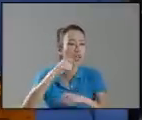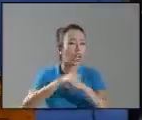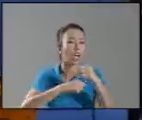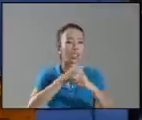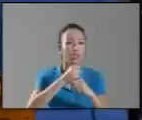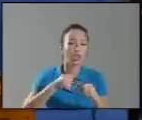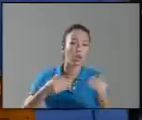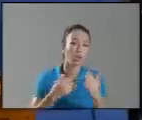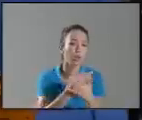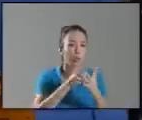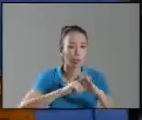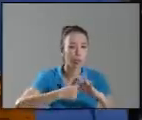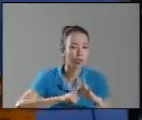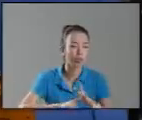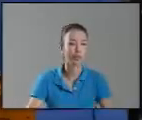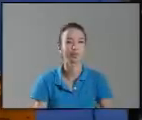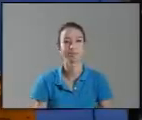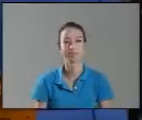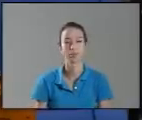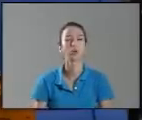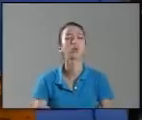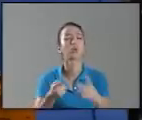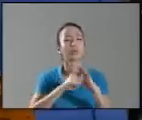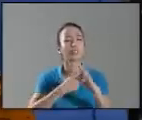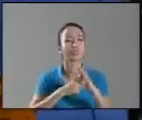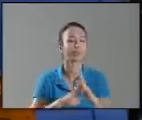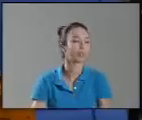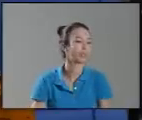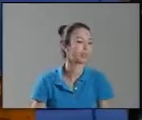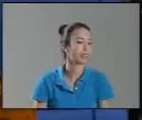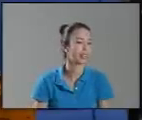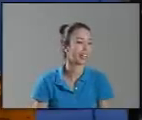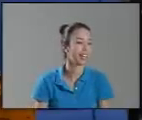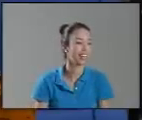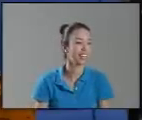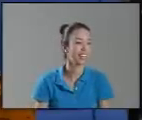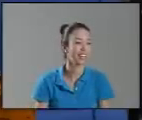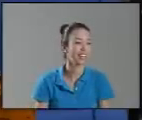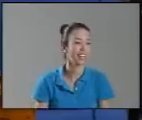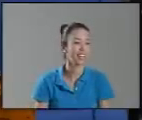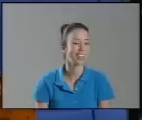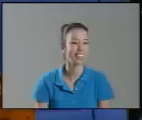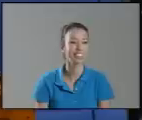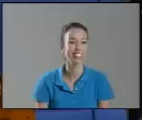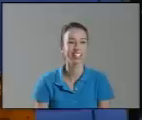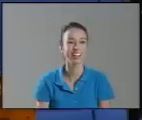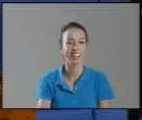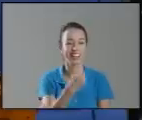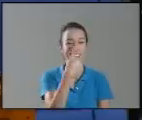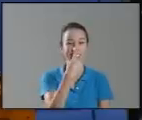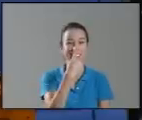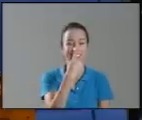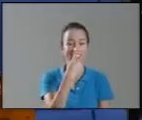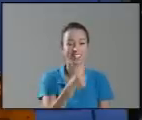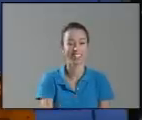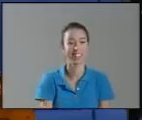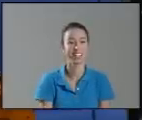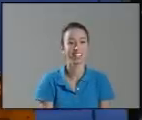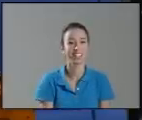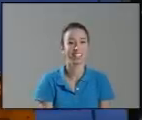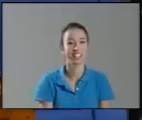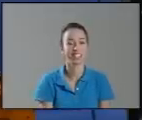¿Cómo empezó todo, hermano? Vamos a ver, porque hay que ir al principio, en el año del reinicio, ¿verdad? A ver, cuénteme, ¿cómo fue